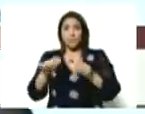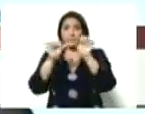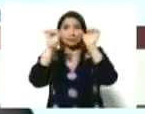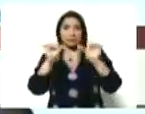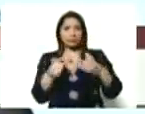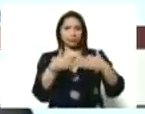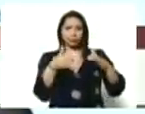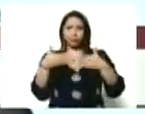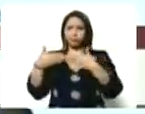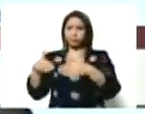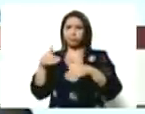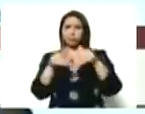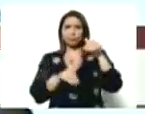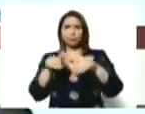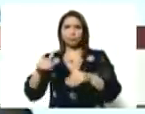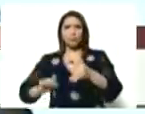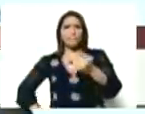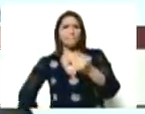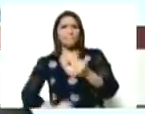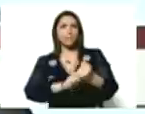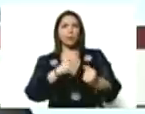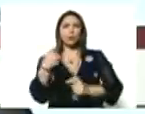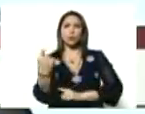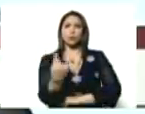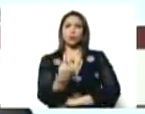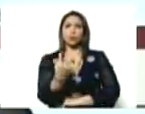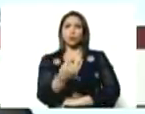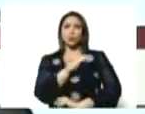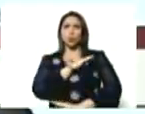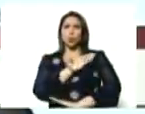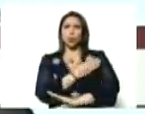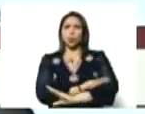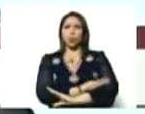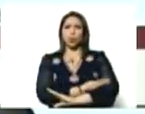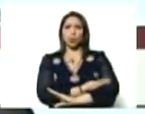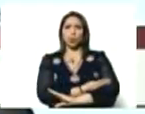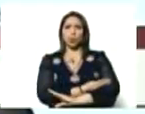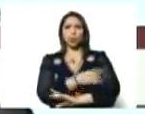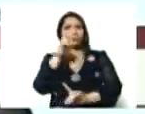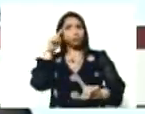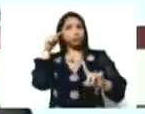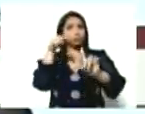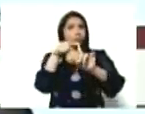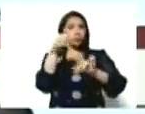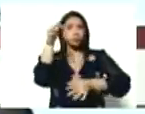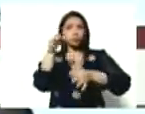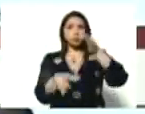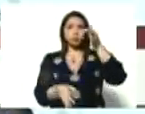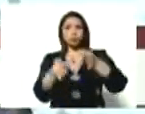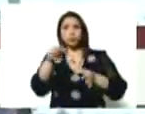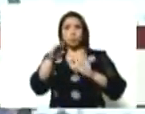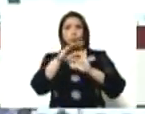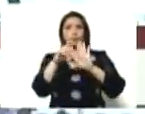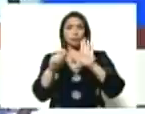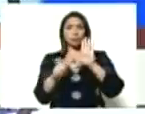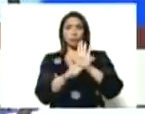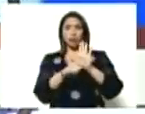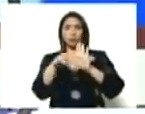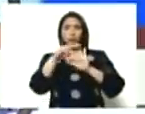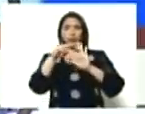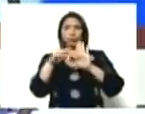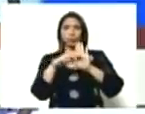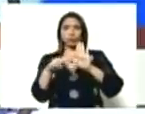garantías electorales, respaldado en un sólido marco jurídico, constitucional y normativo.